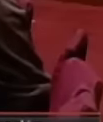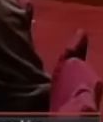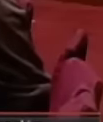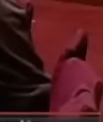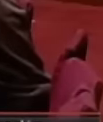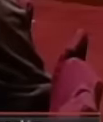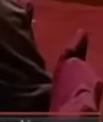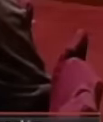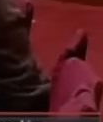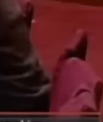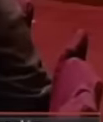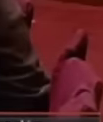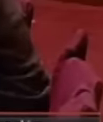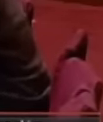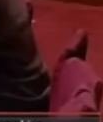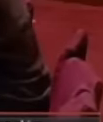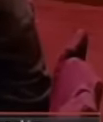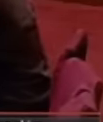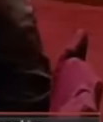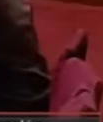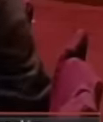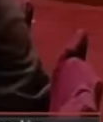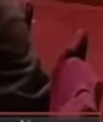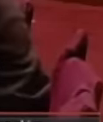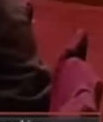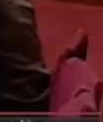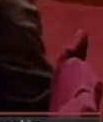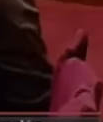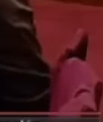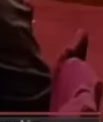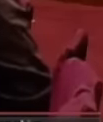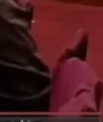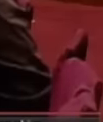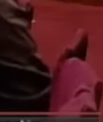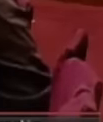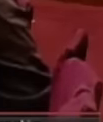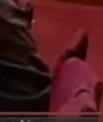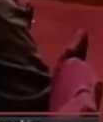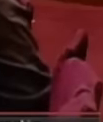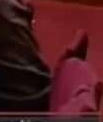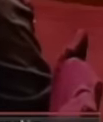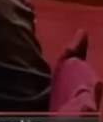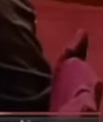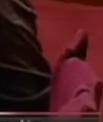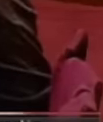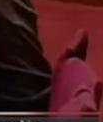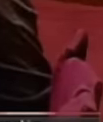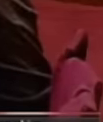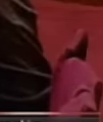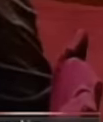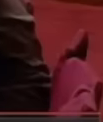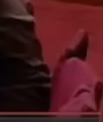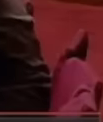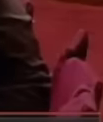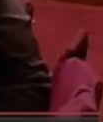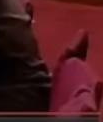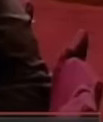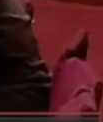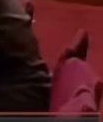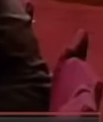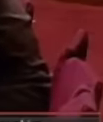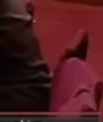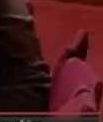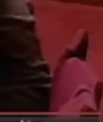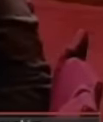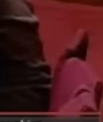muere pero si el teléfono lo está regulando por qué no las medicinas Cuál es la cuál es la razón